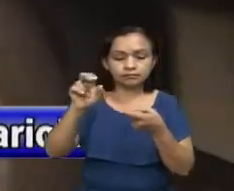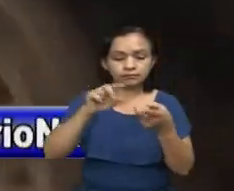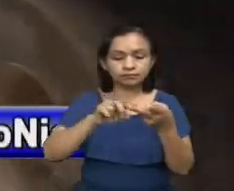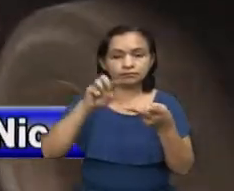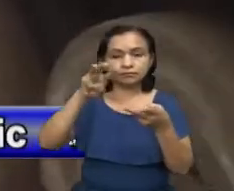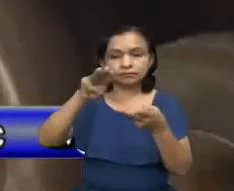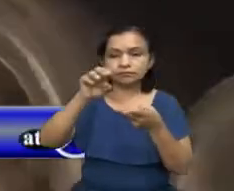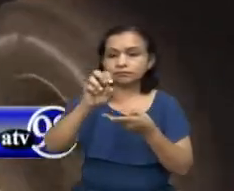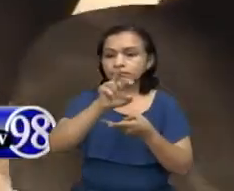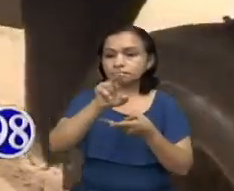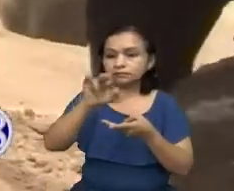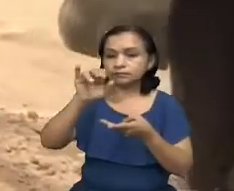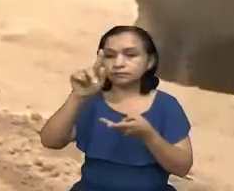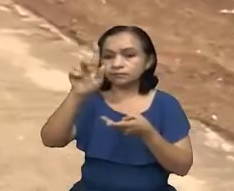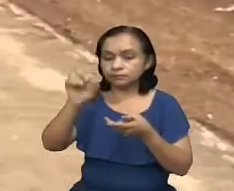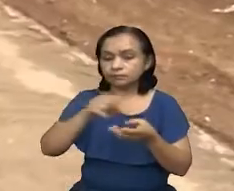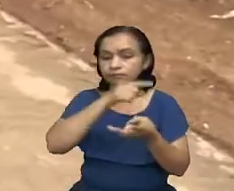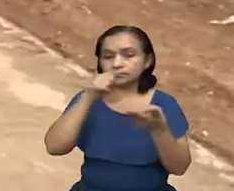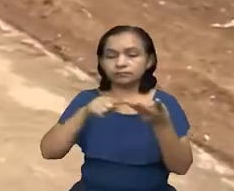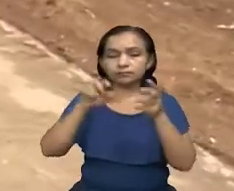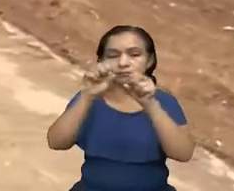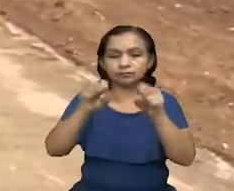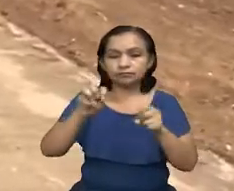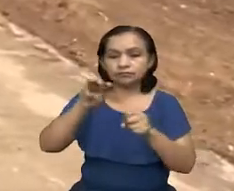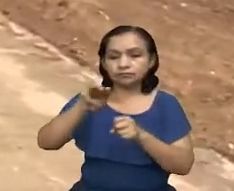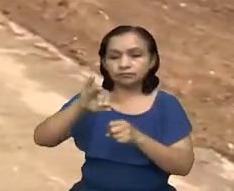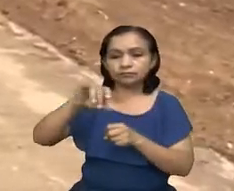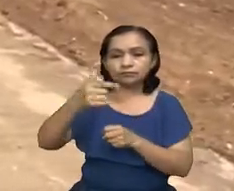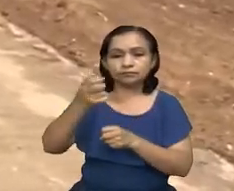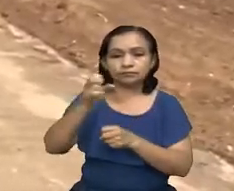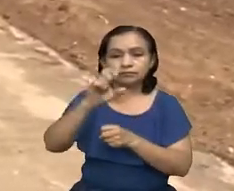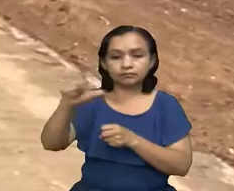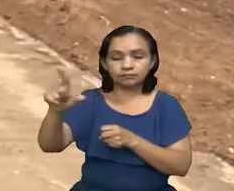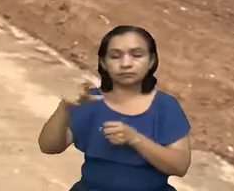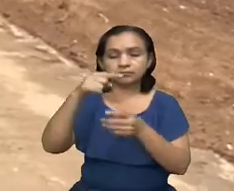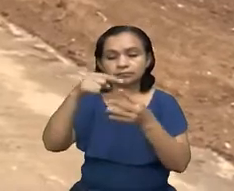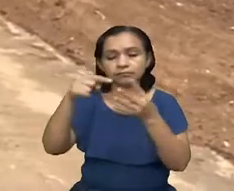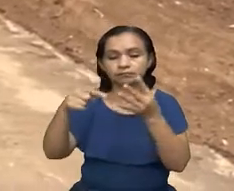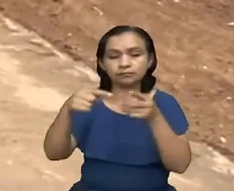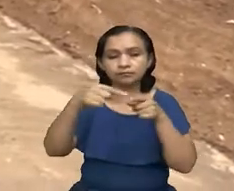comunidad Ojachigual y en San Miguelito, en la comunidad Santa María.